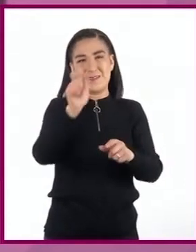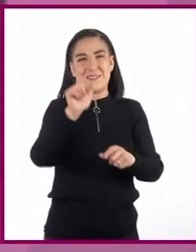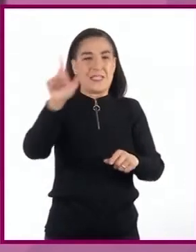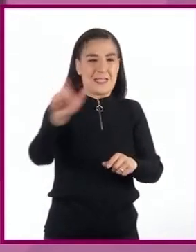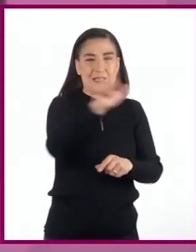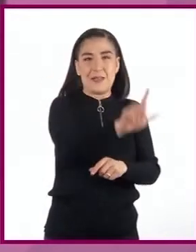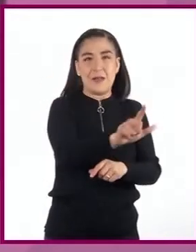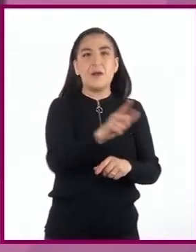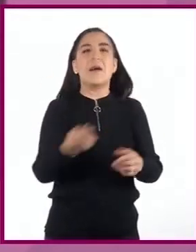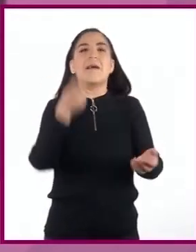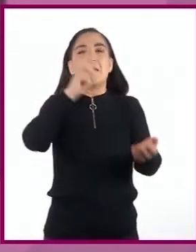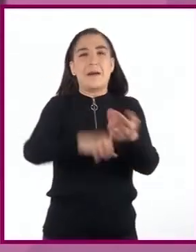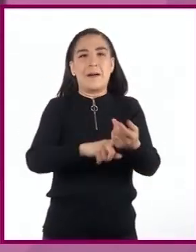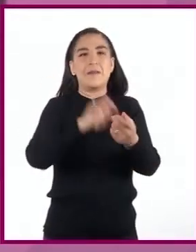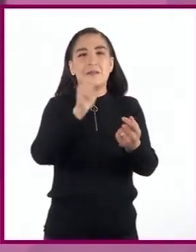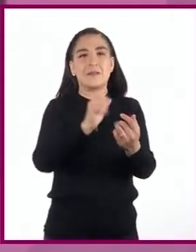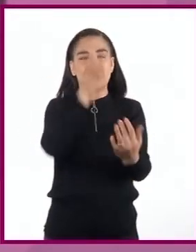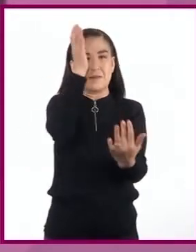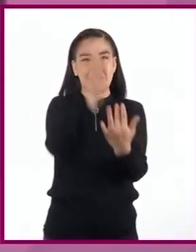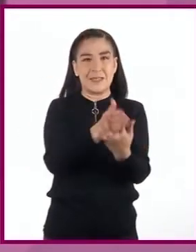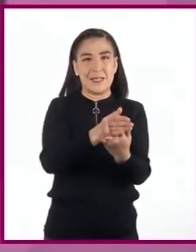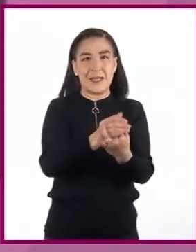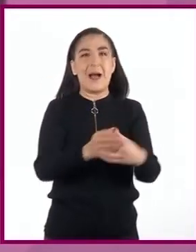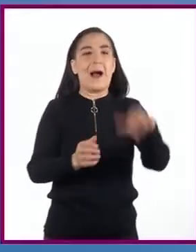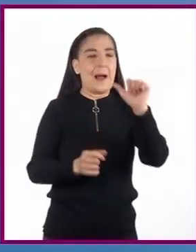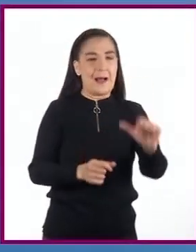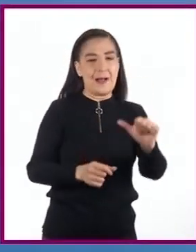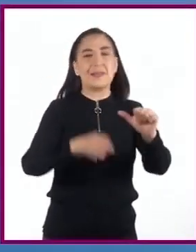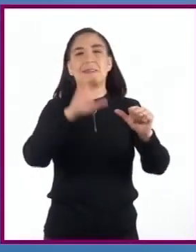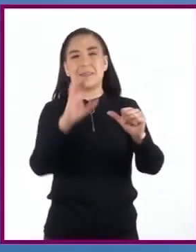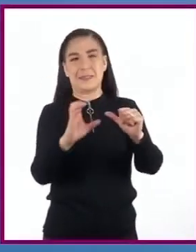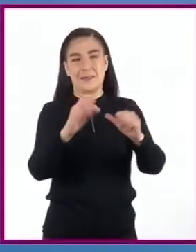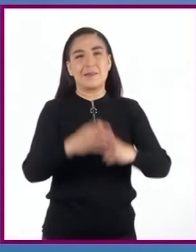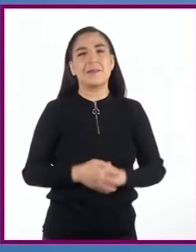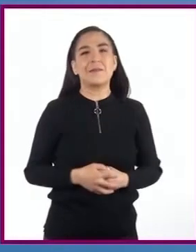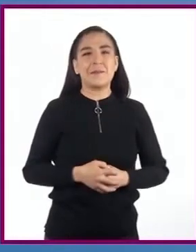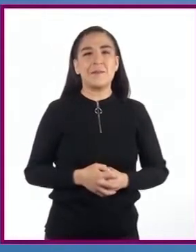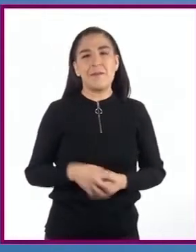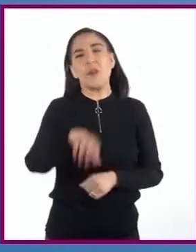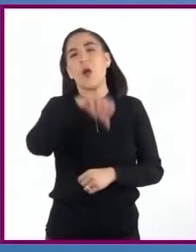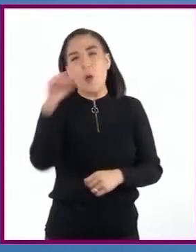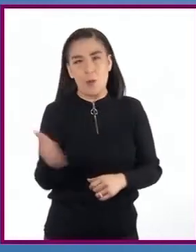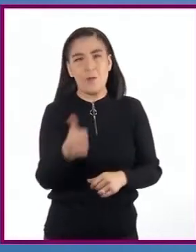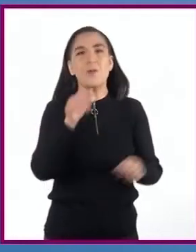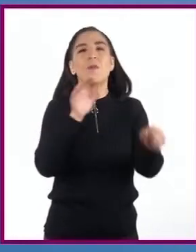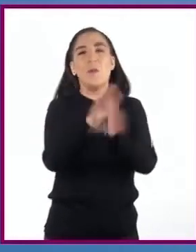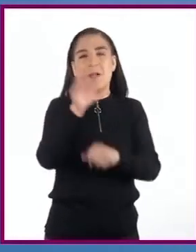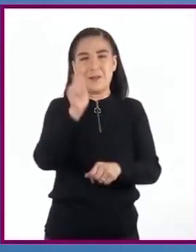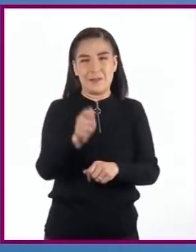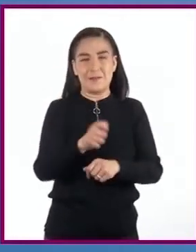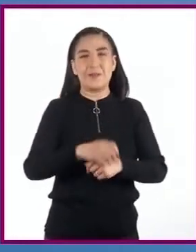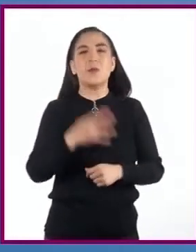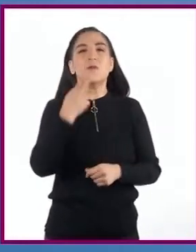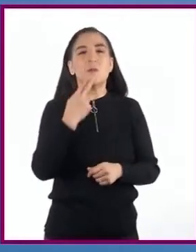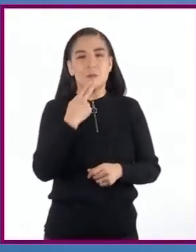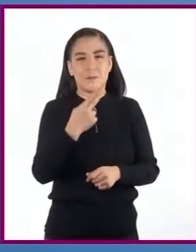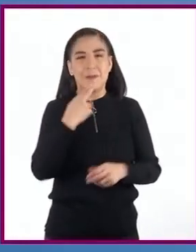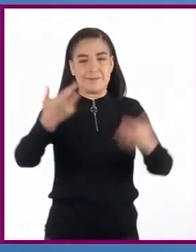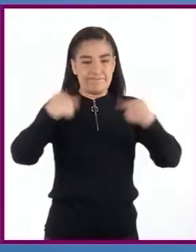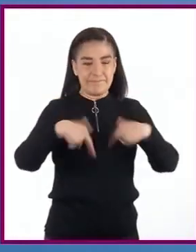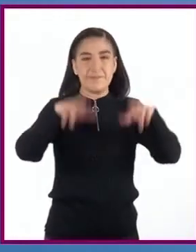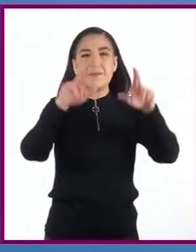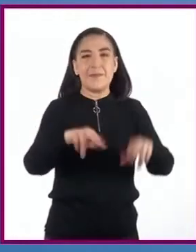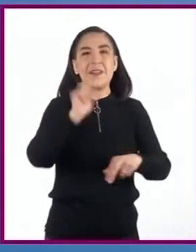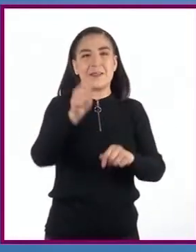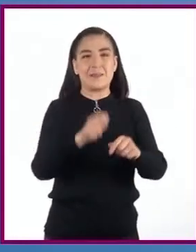coloca en medio de las letras A y C. Otro símbolo que utilizaremos es el que